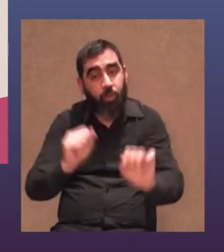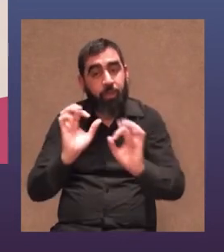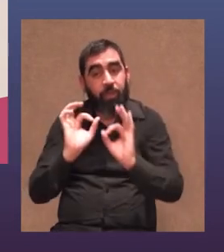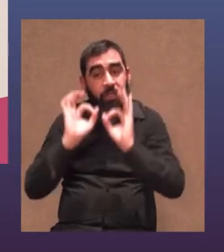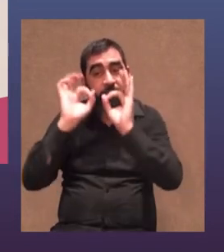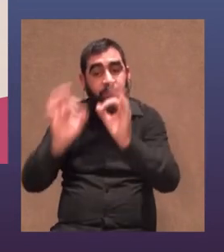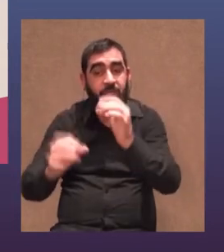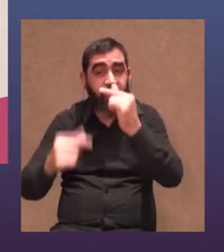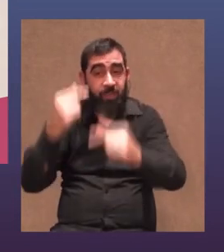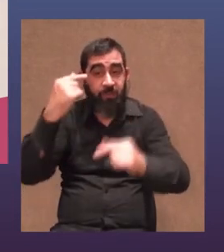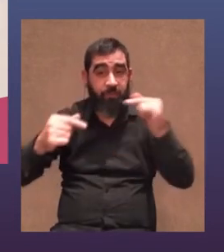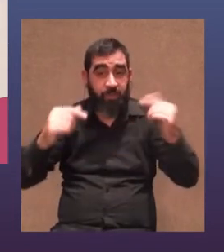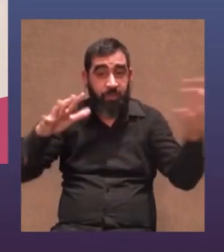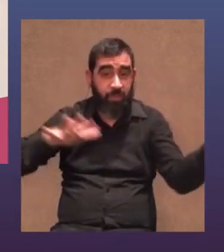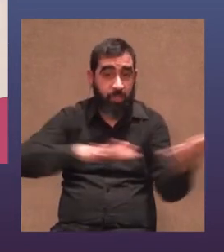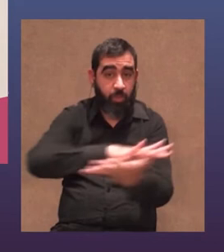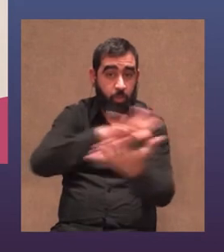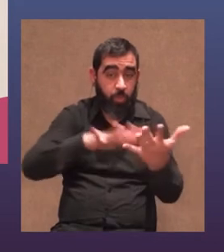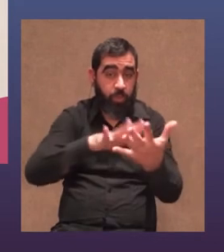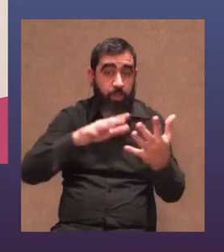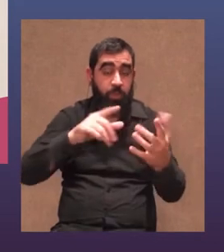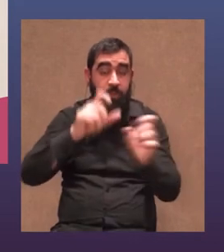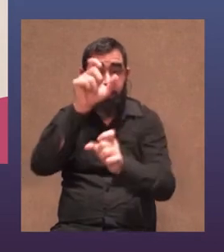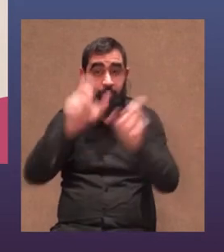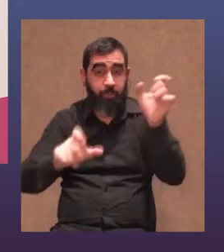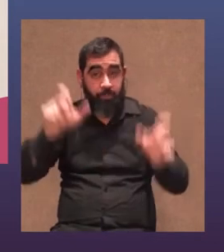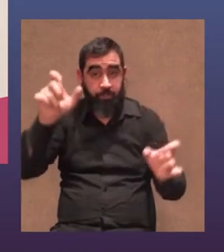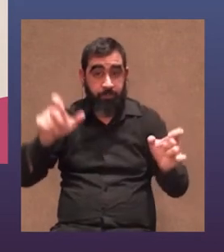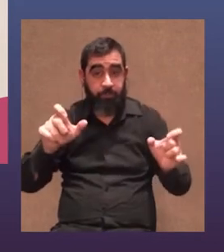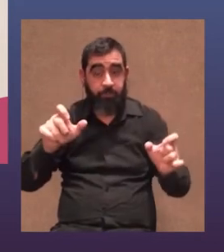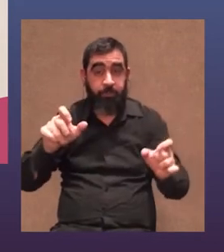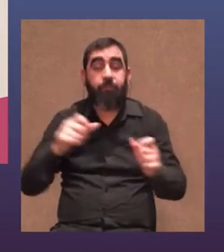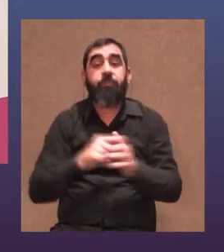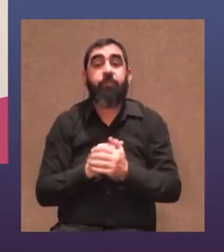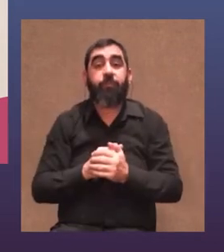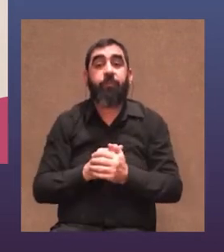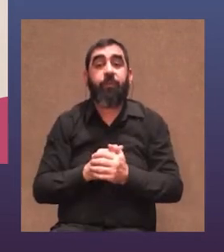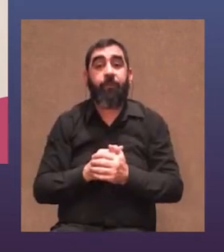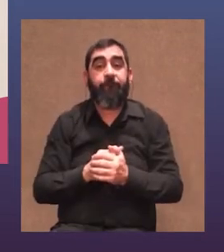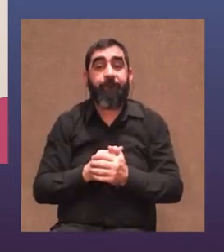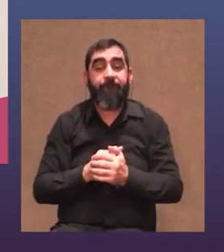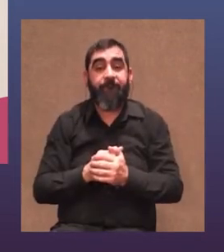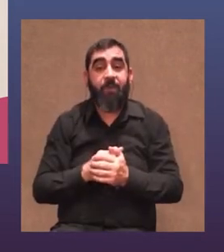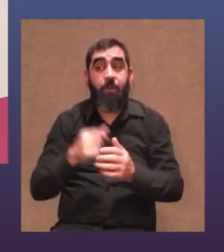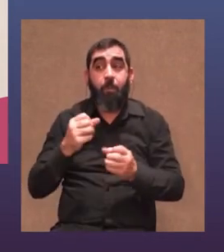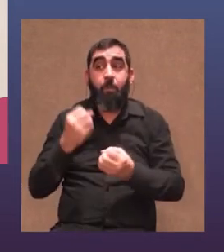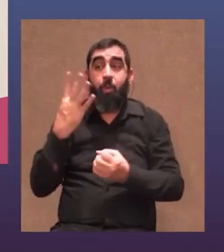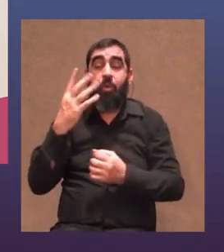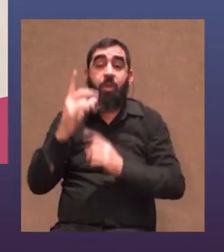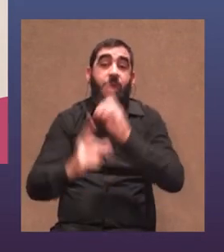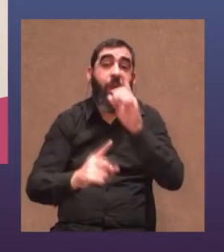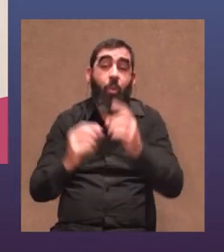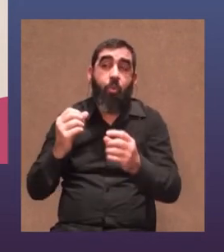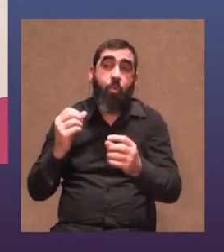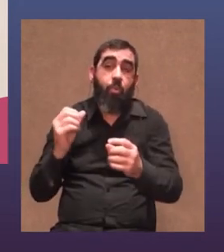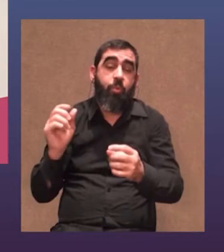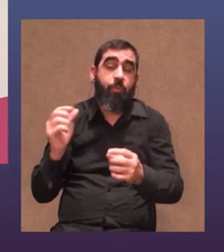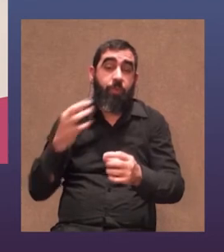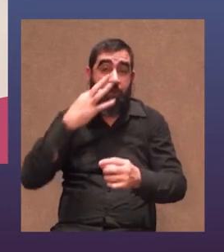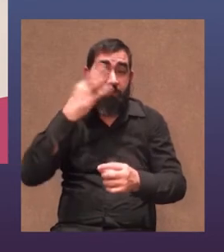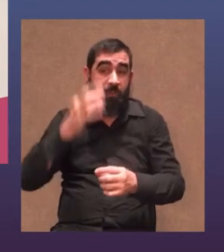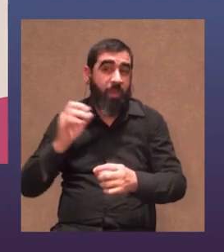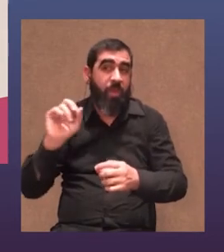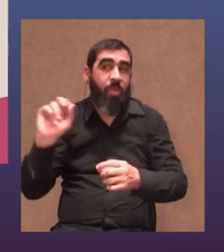de sectores que por su propia condición no, no tienen